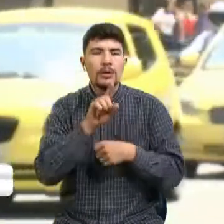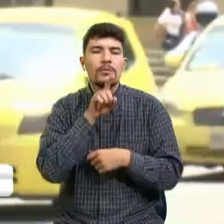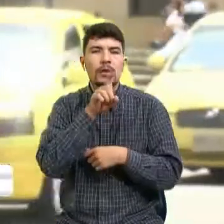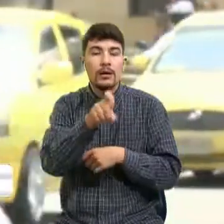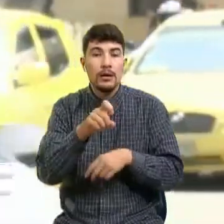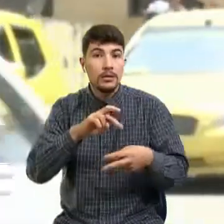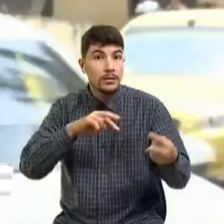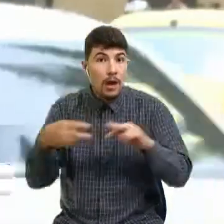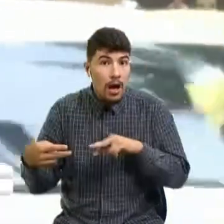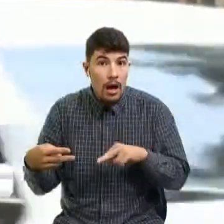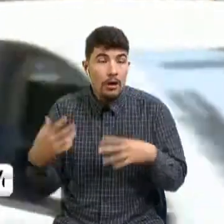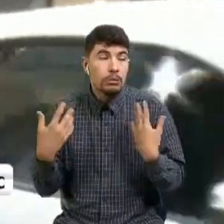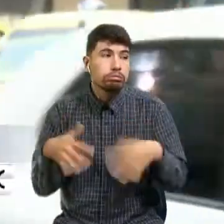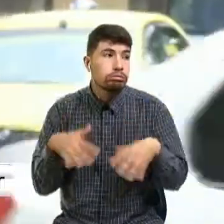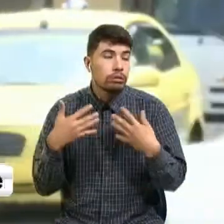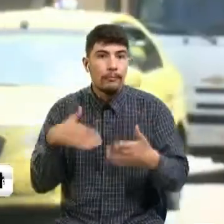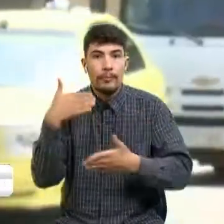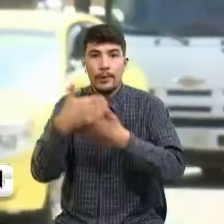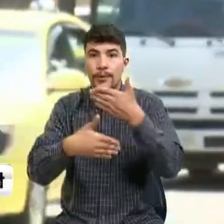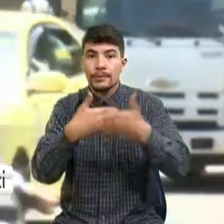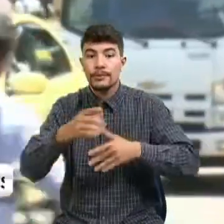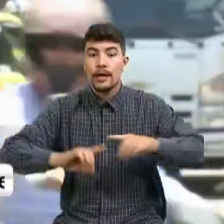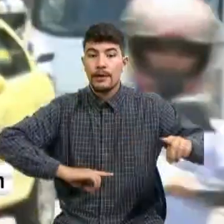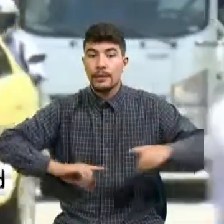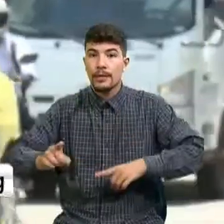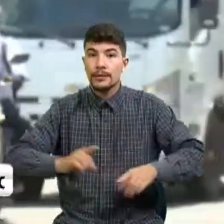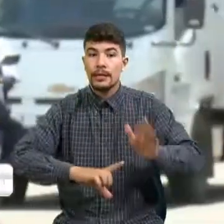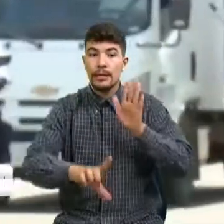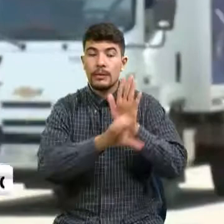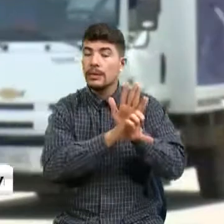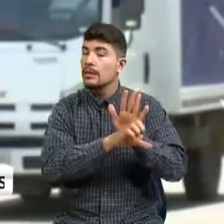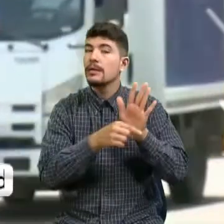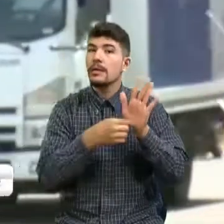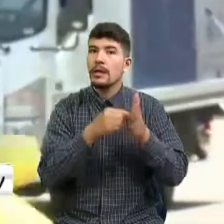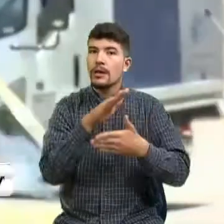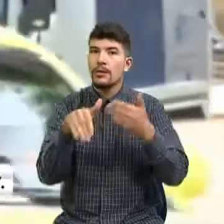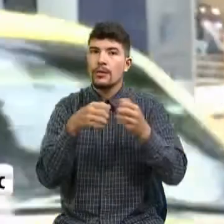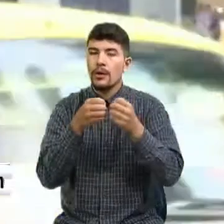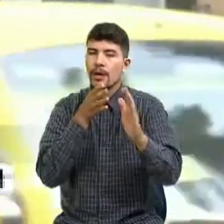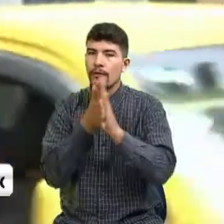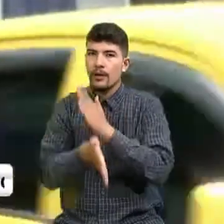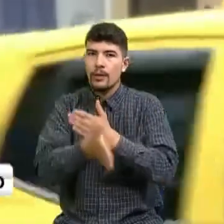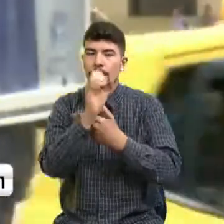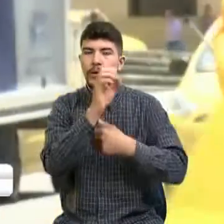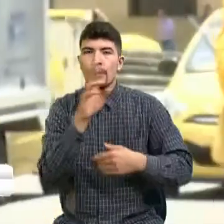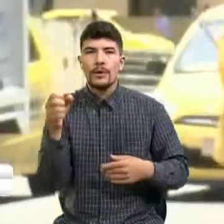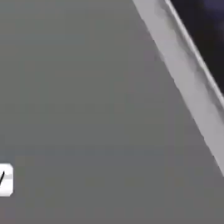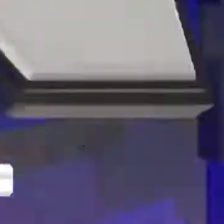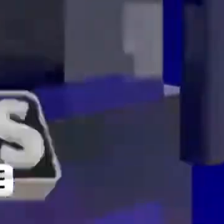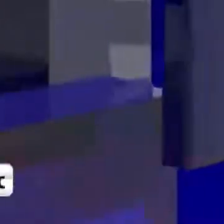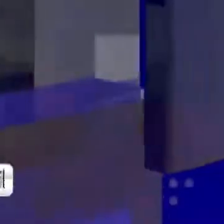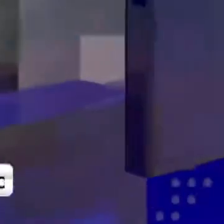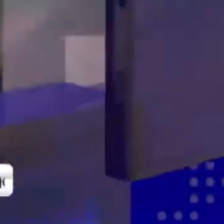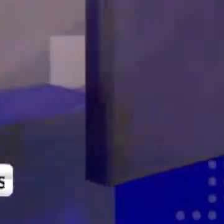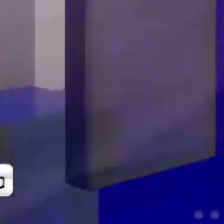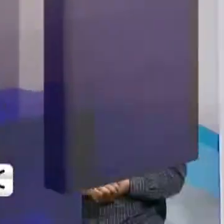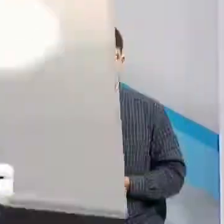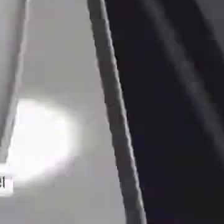contrario enfrentará a procesos administrativos disciplinarios eso es todo por el momento sigan ustedes en estudio